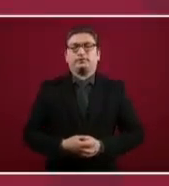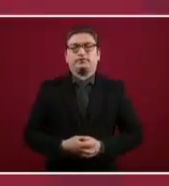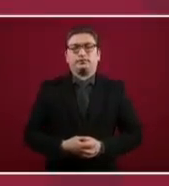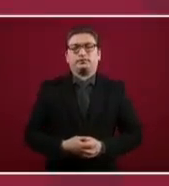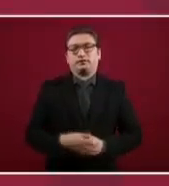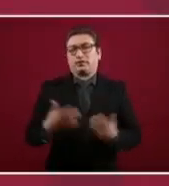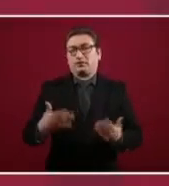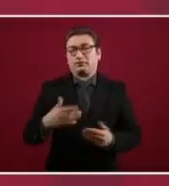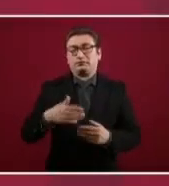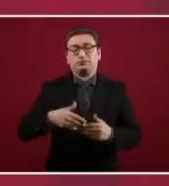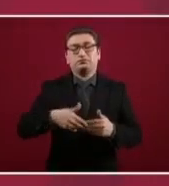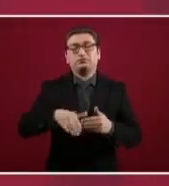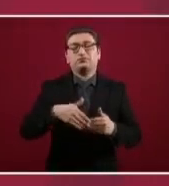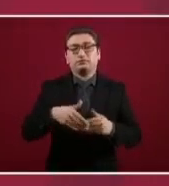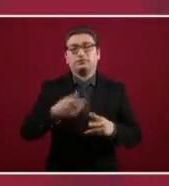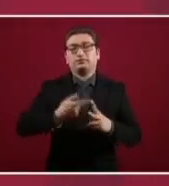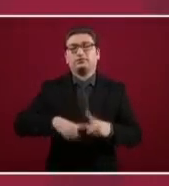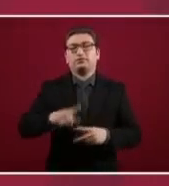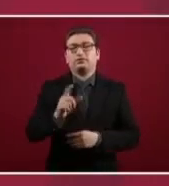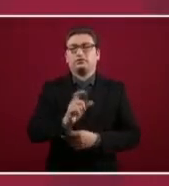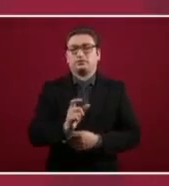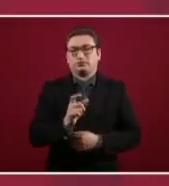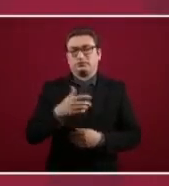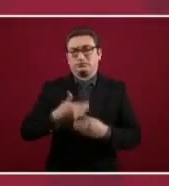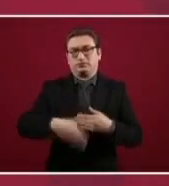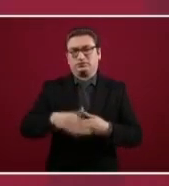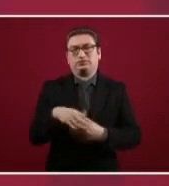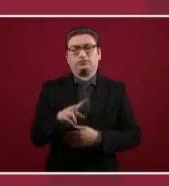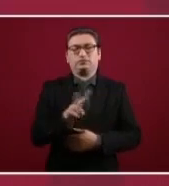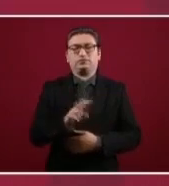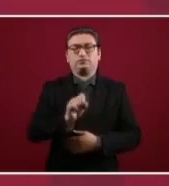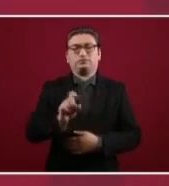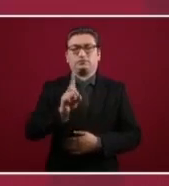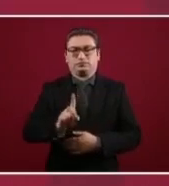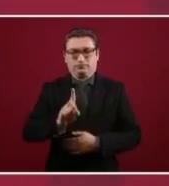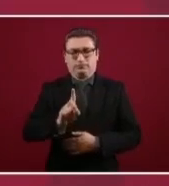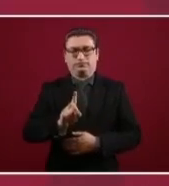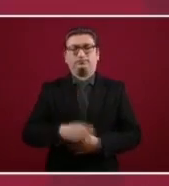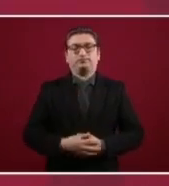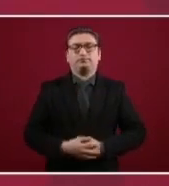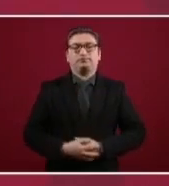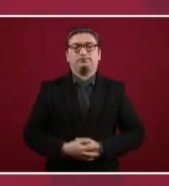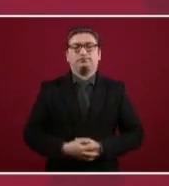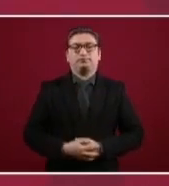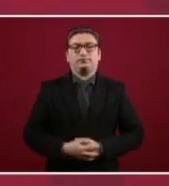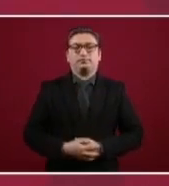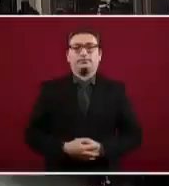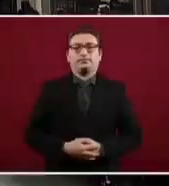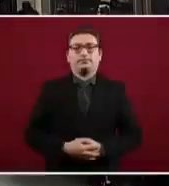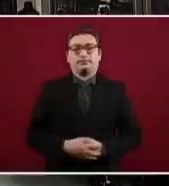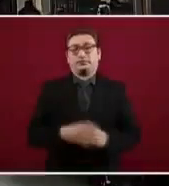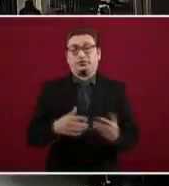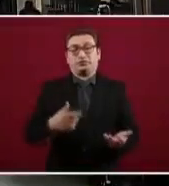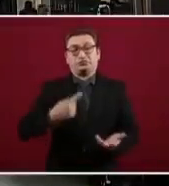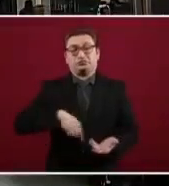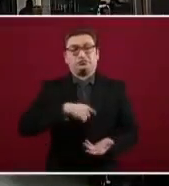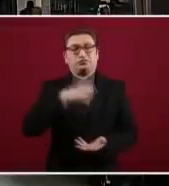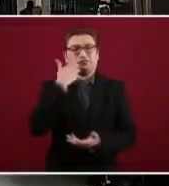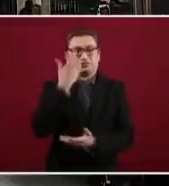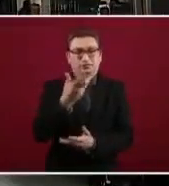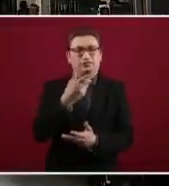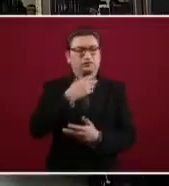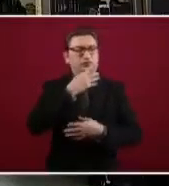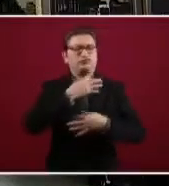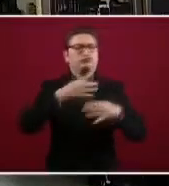a iniciar este el próximo fin de semana y queremos que se